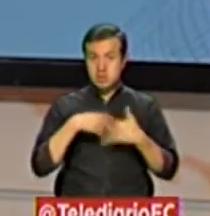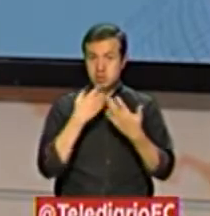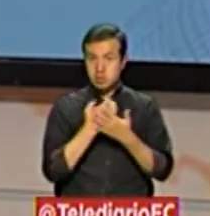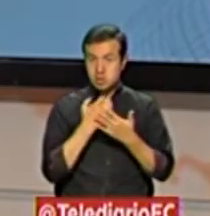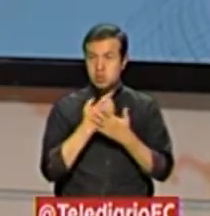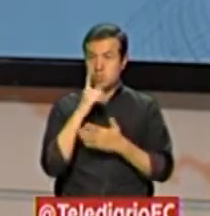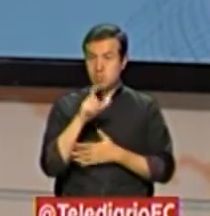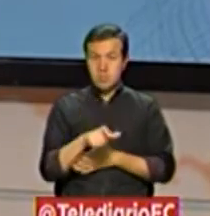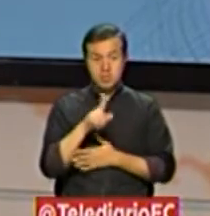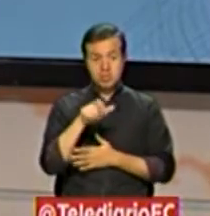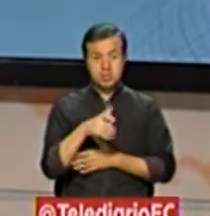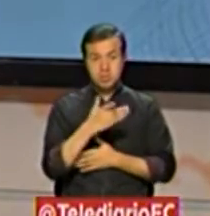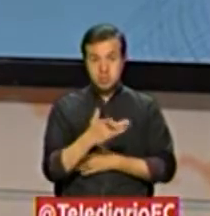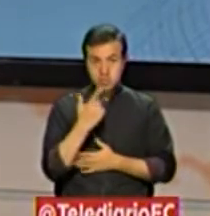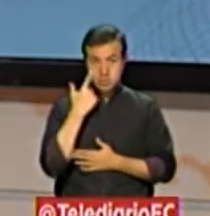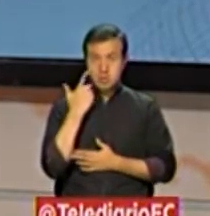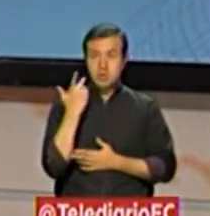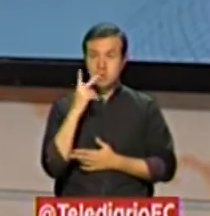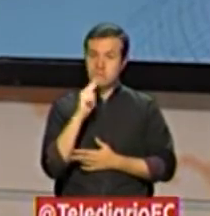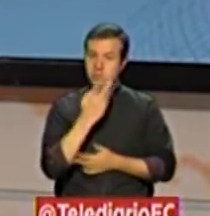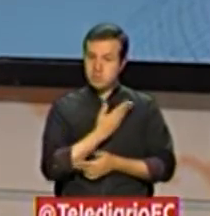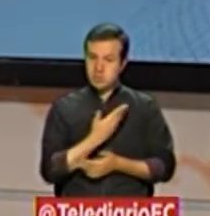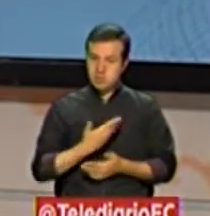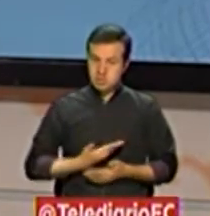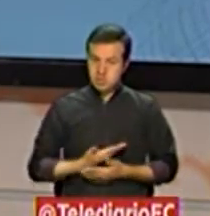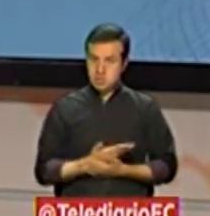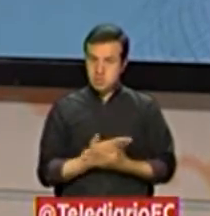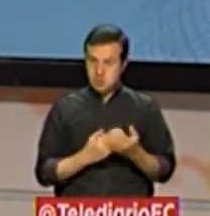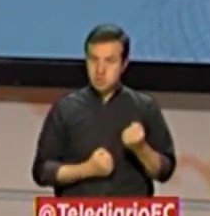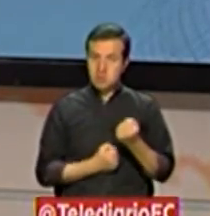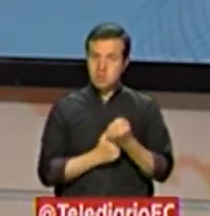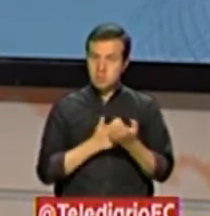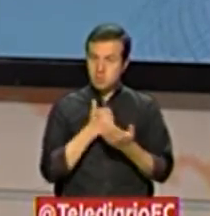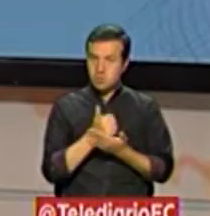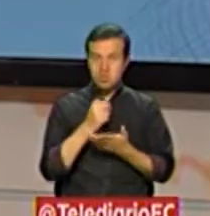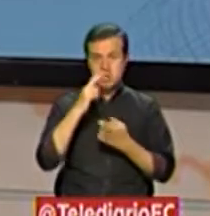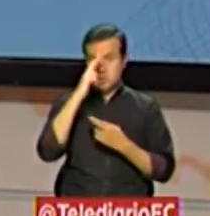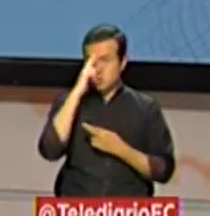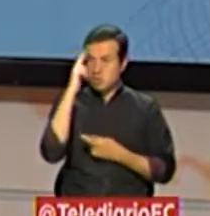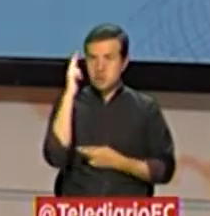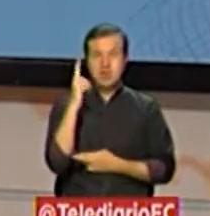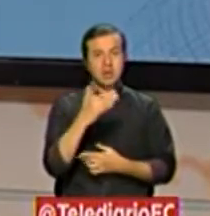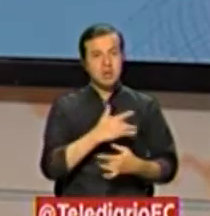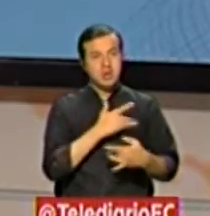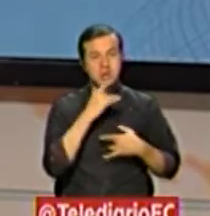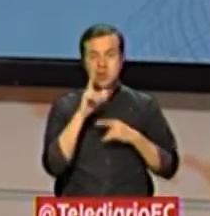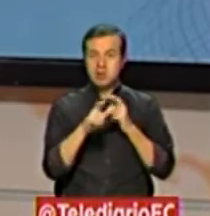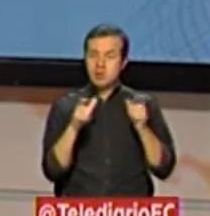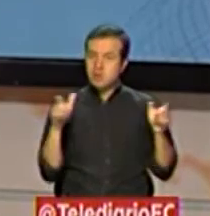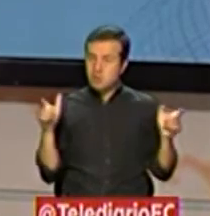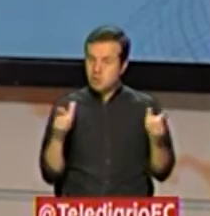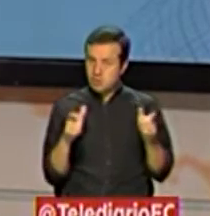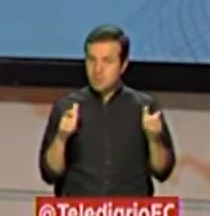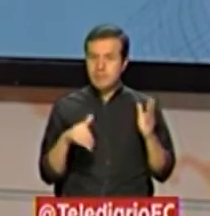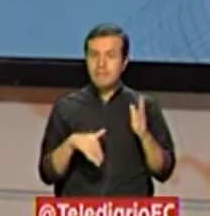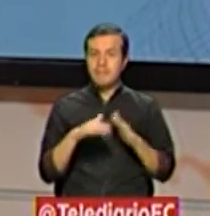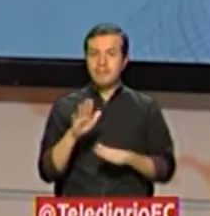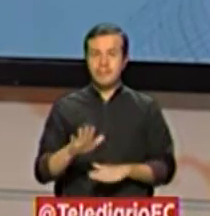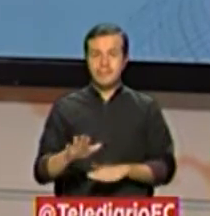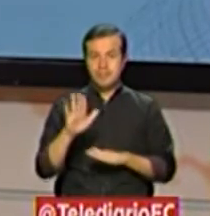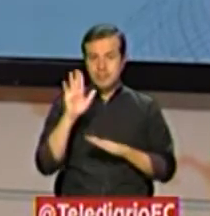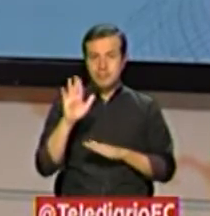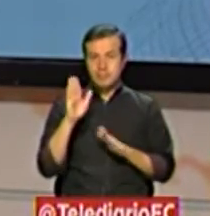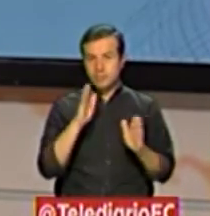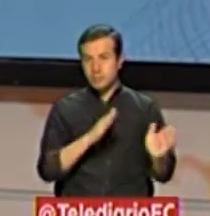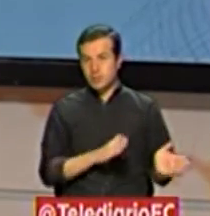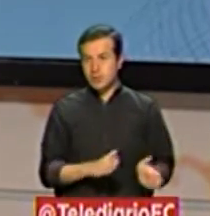una persona que vaya a la vicepresidencia a aportar, que vaya a respetar el sentimiento de los ciudadanos, pero también que tenga ese compromiso para